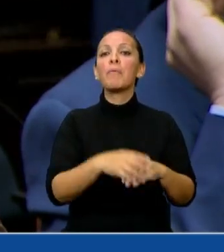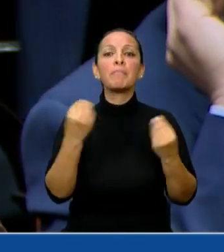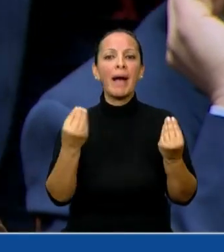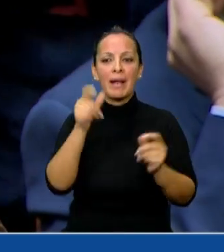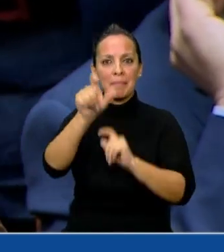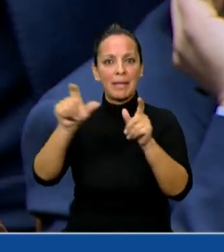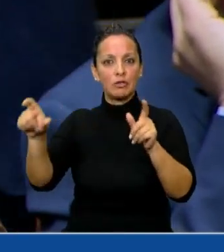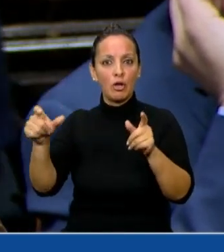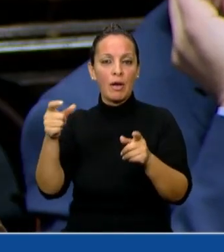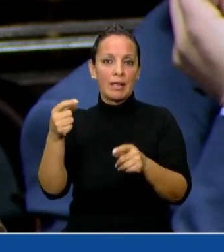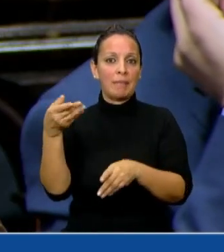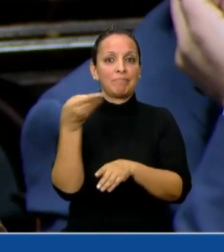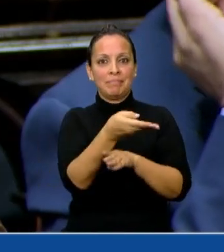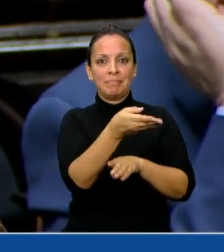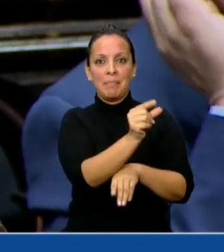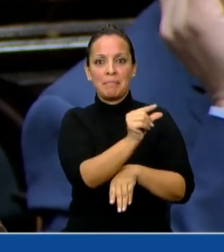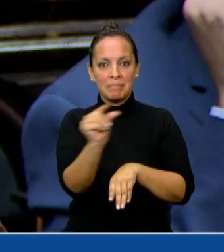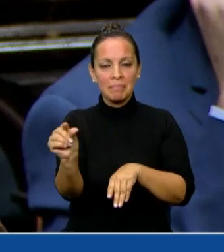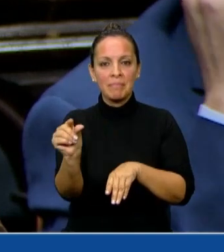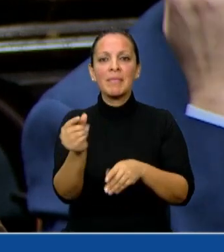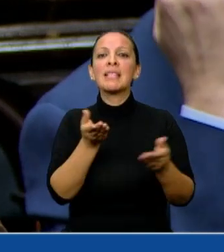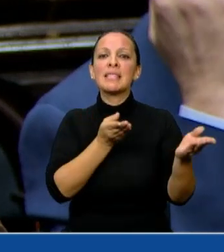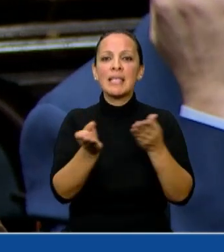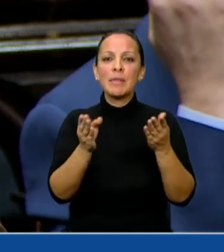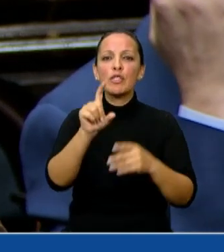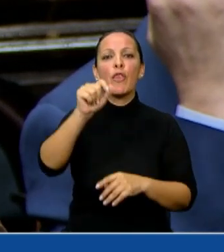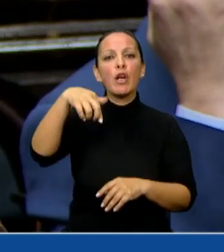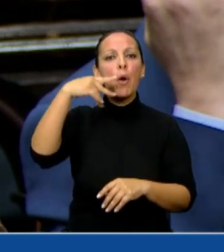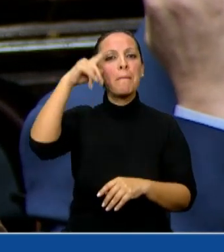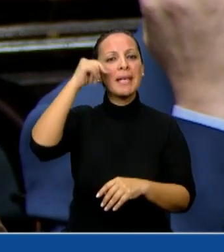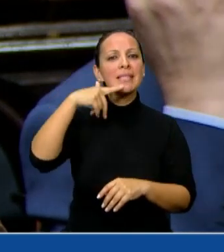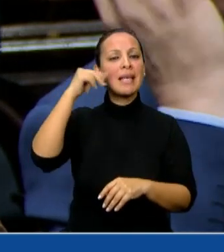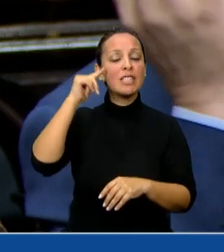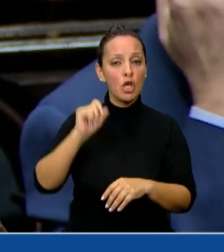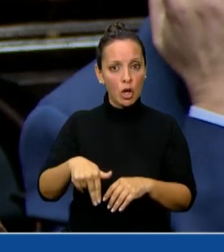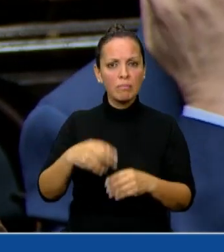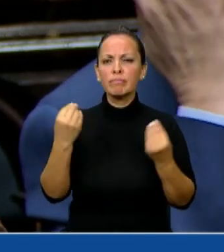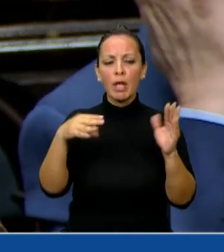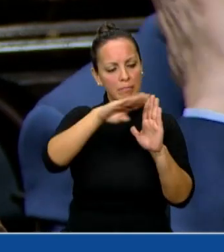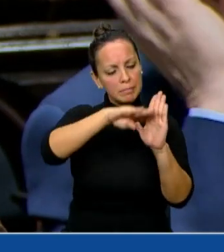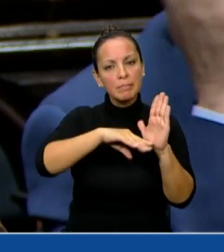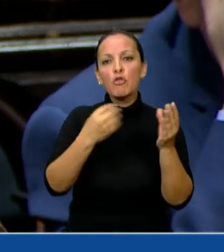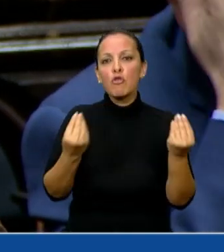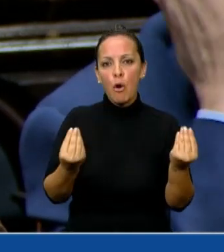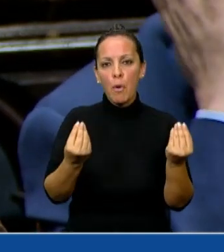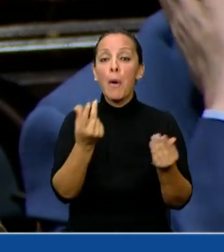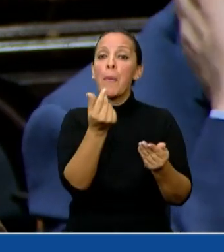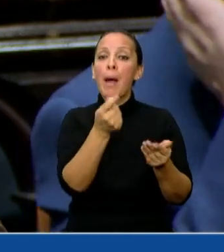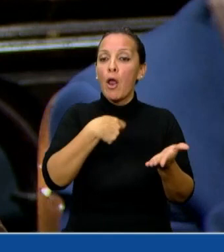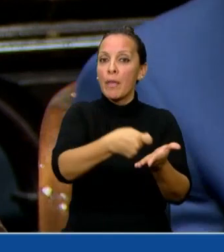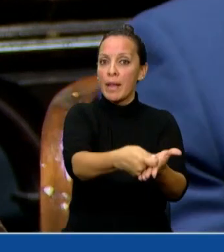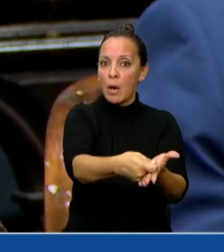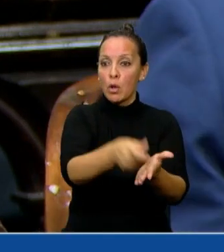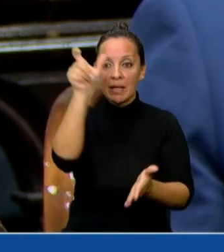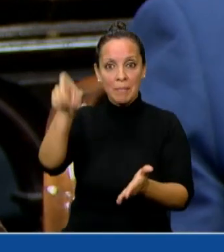deudores que lo soliciten el servicio de compensación en base a las siguientes características. El valor de la cuota a pagar por el